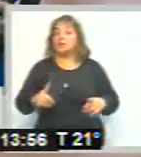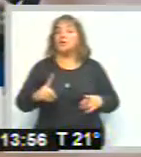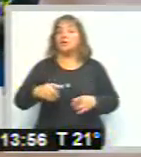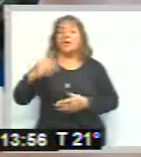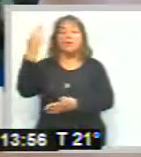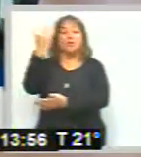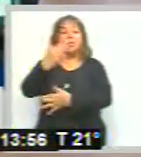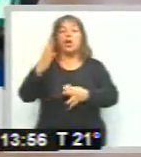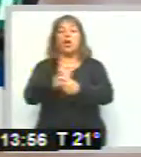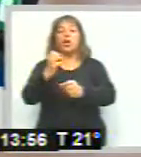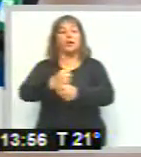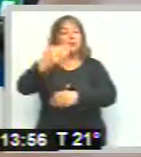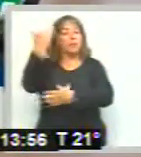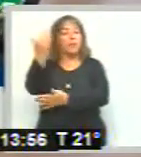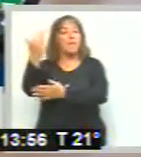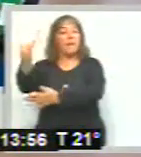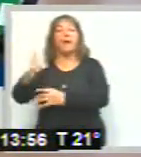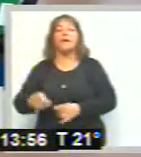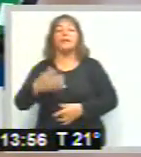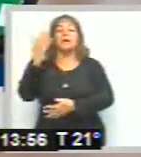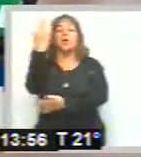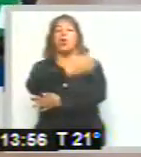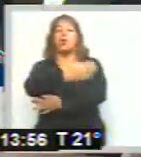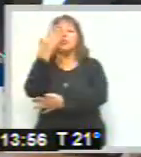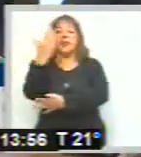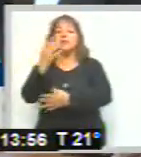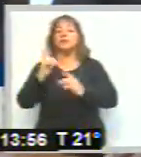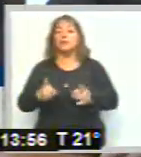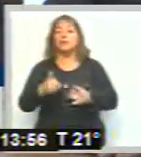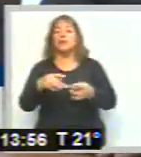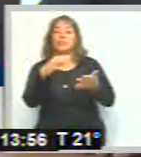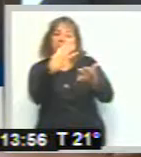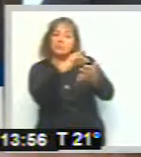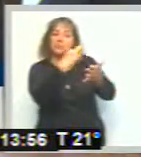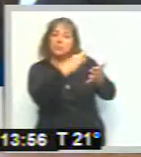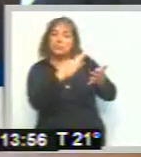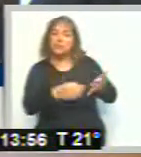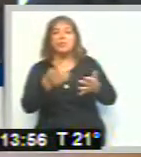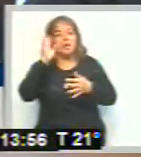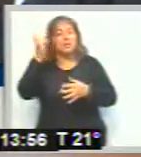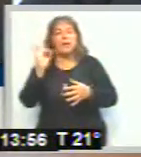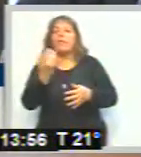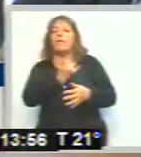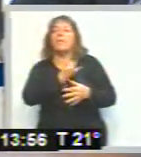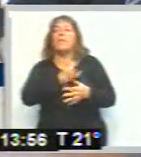de colectivos, las paradas de taxis, en los lugares adecuados, con un estudio claro que ya lo tenemos nosotros